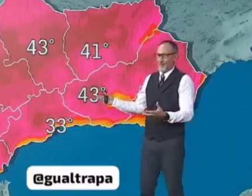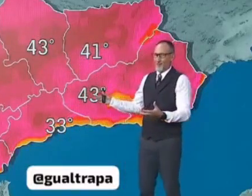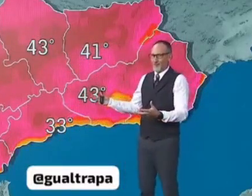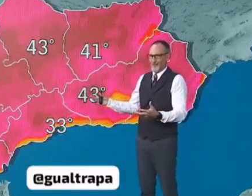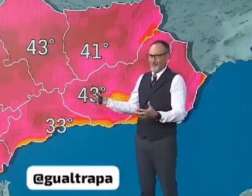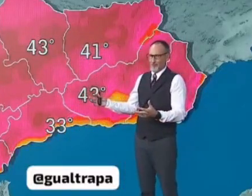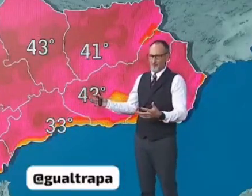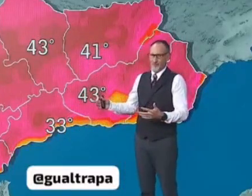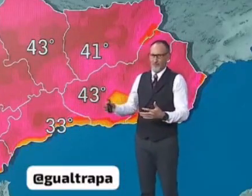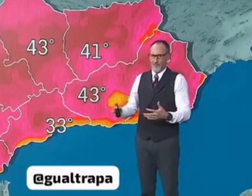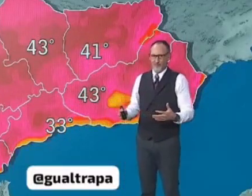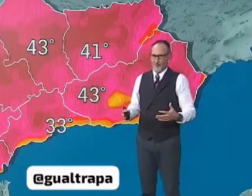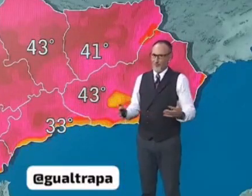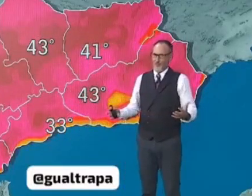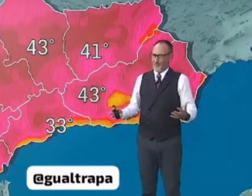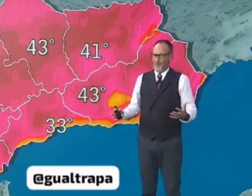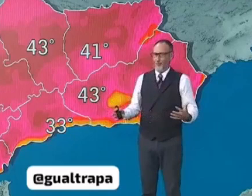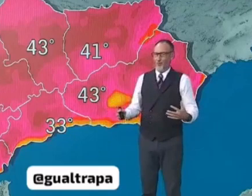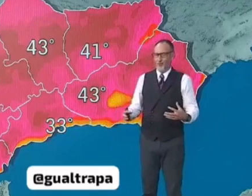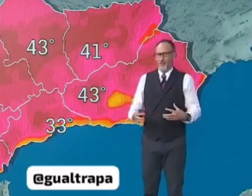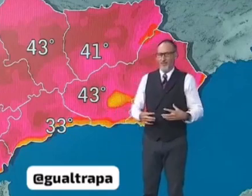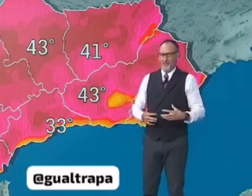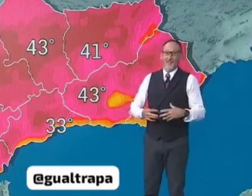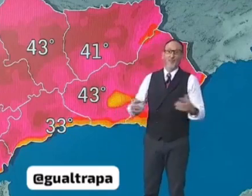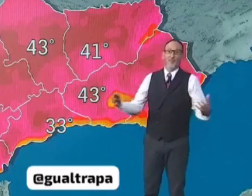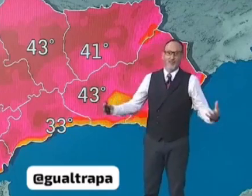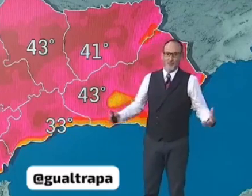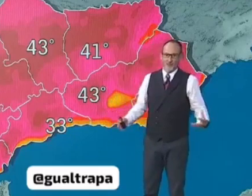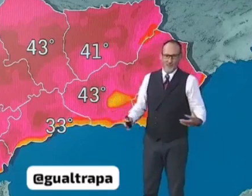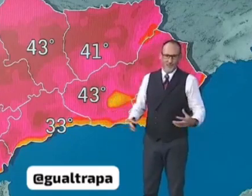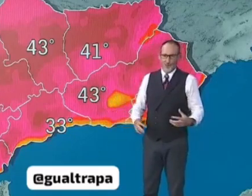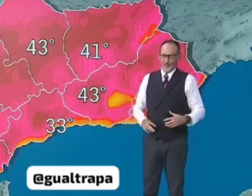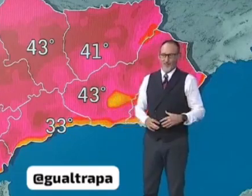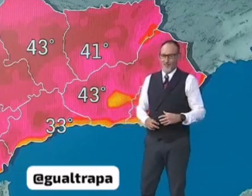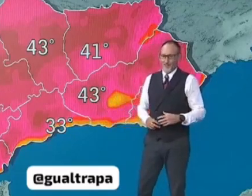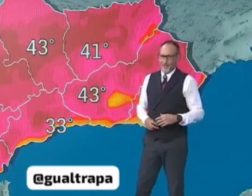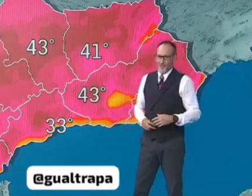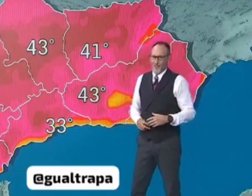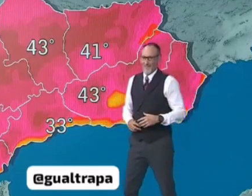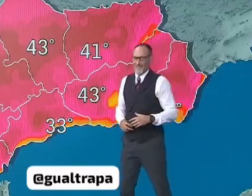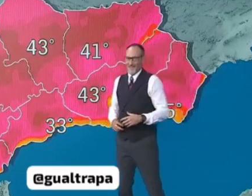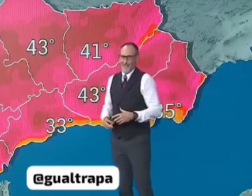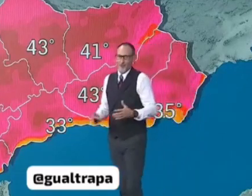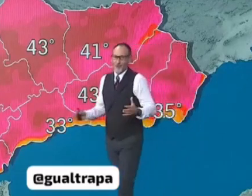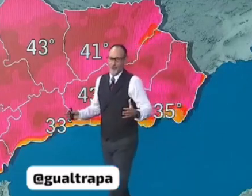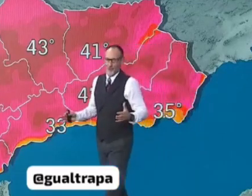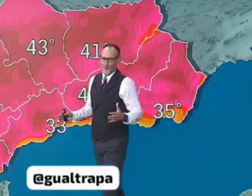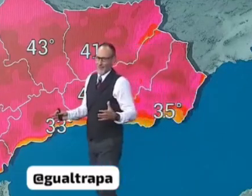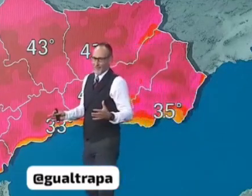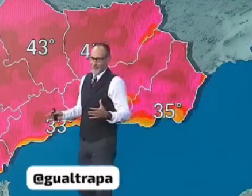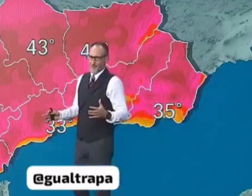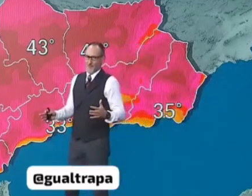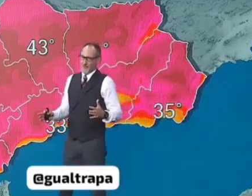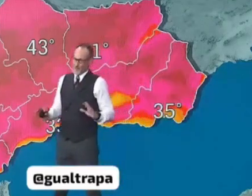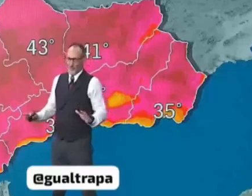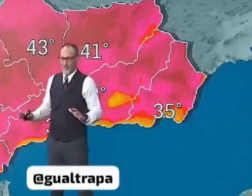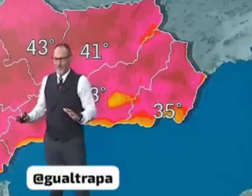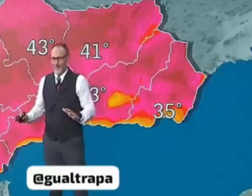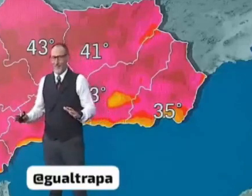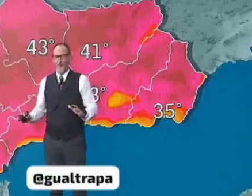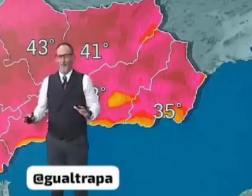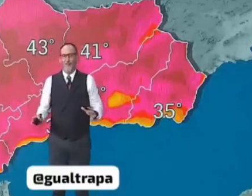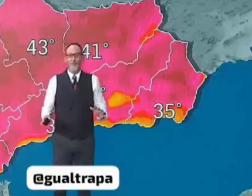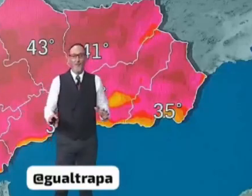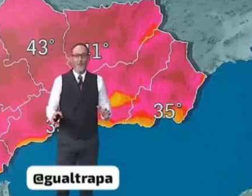bienvenido Bienvenido al Canal de Pedro Rosillo qué tal Cómo va ese Apocalipsis bueno Estaba viendo en el tiempo en canal sur y menos mal hay un